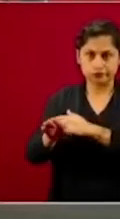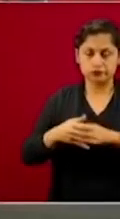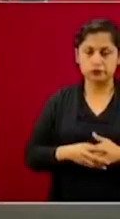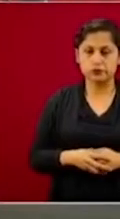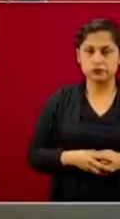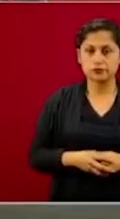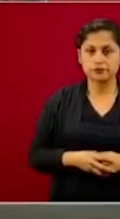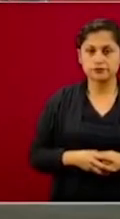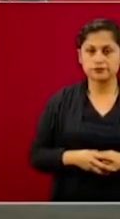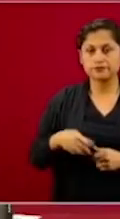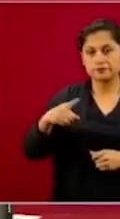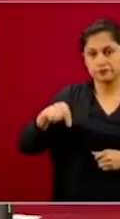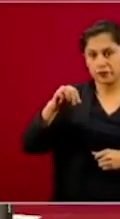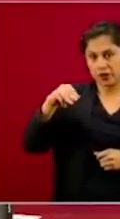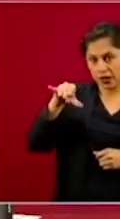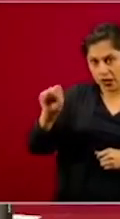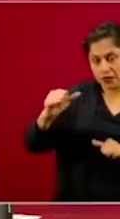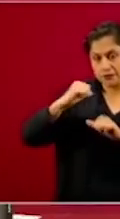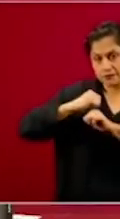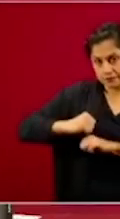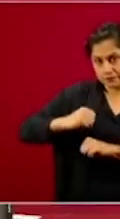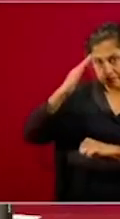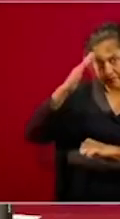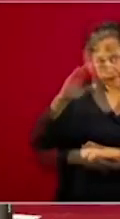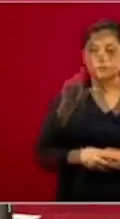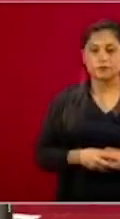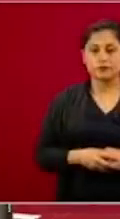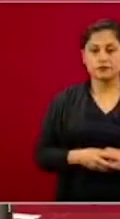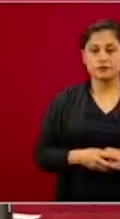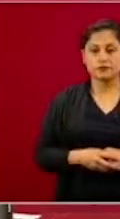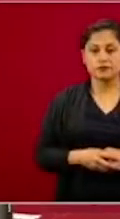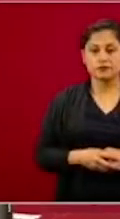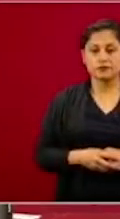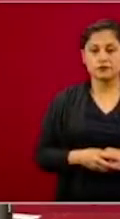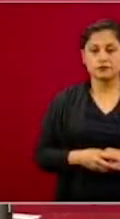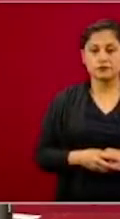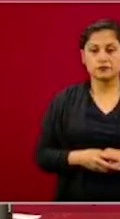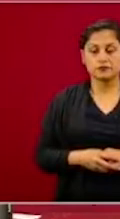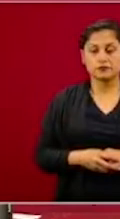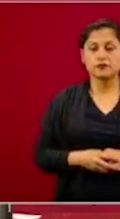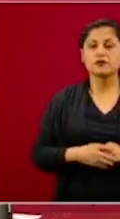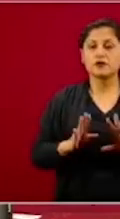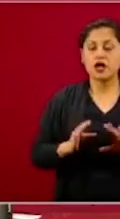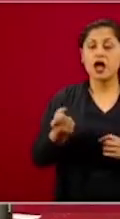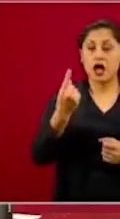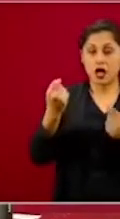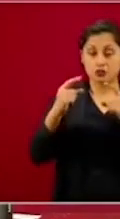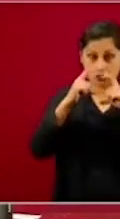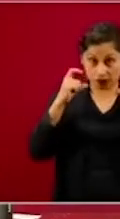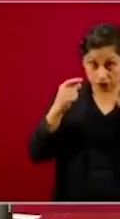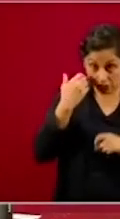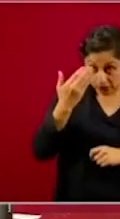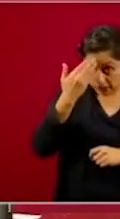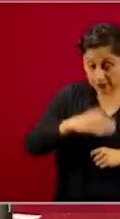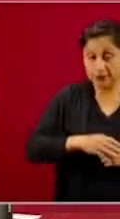que dirige nuestro muy querido maestro Zoe Robledo. Se utiliza, algunos de ellos, como es este modelo,